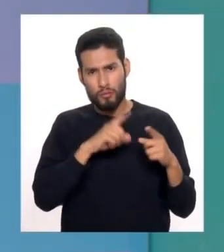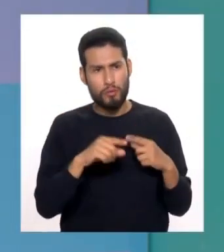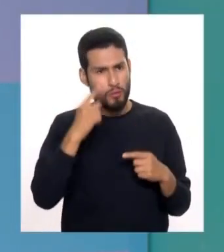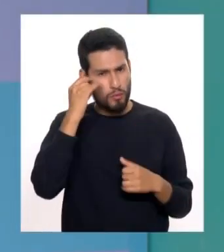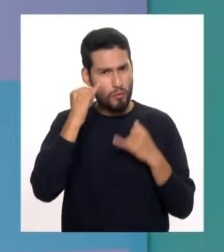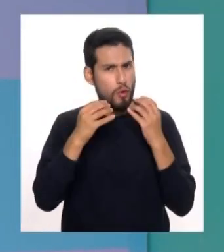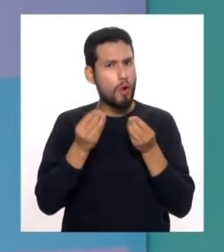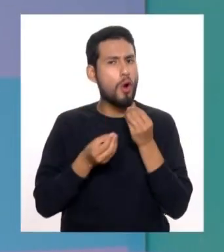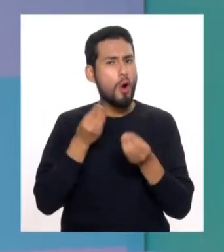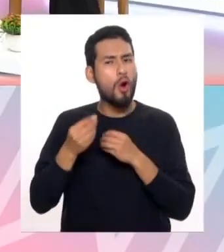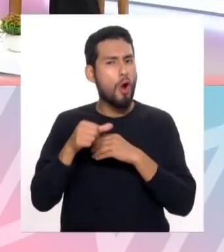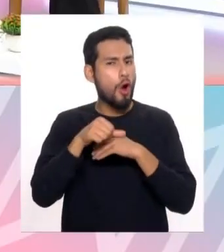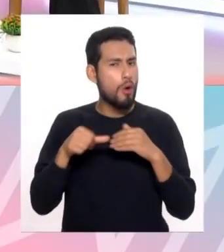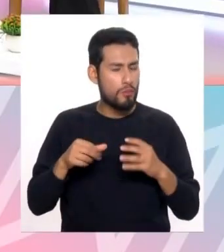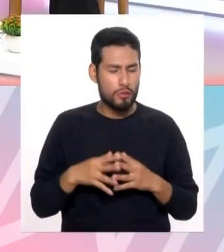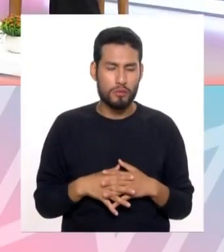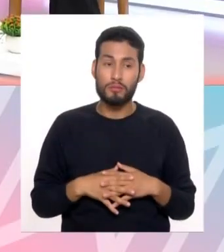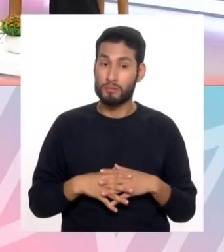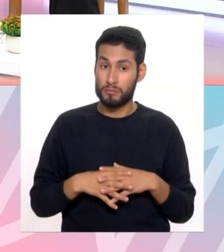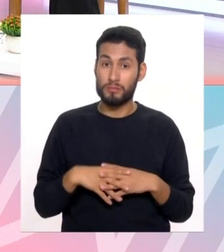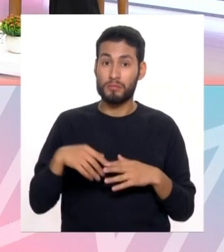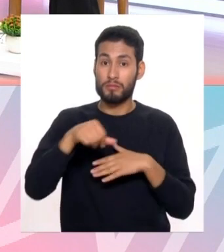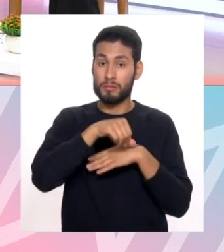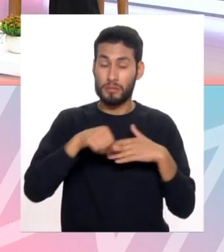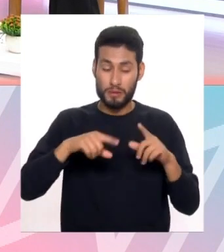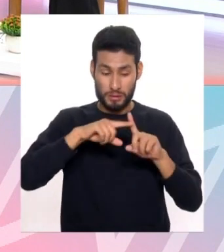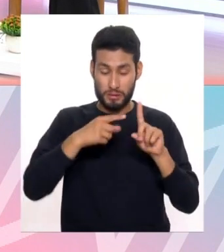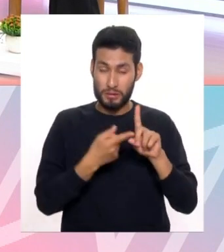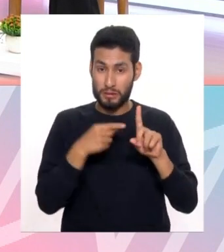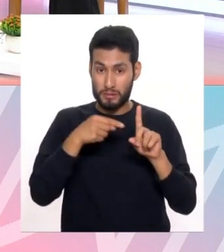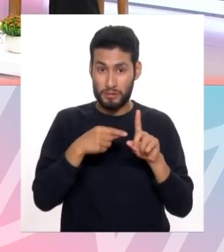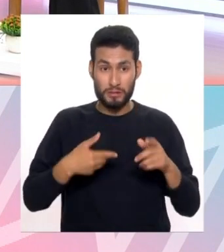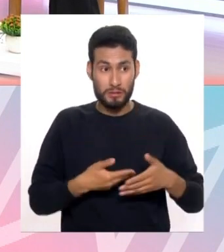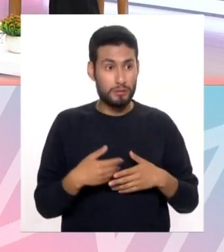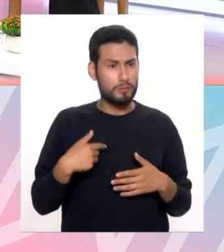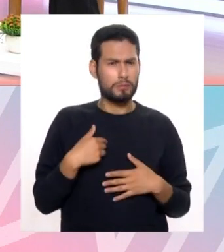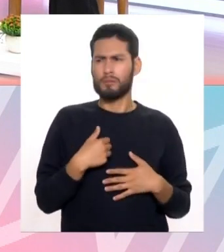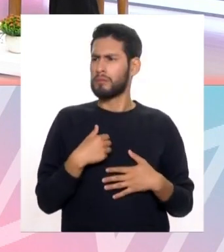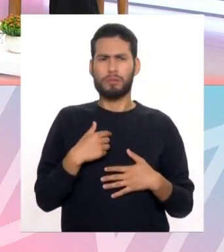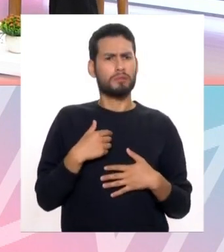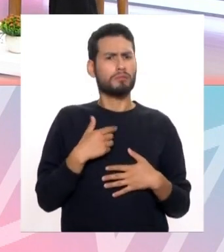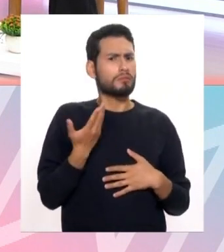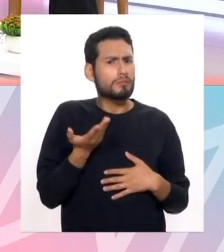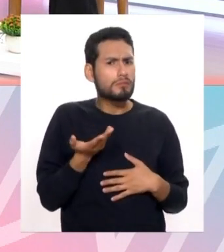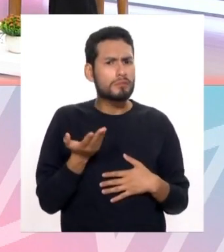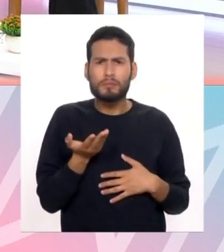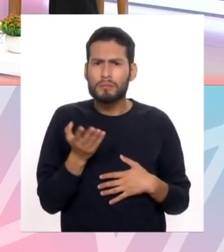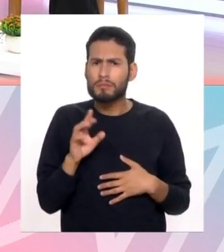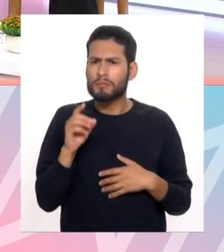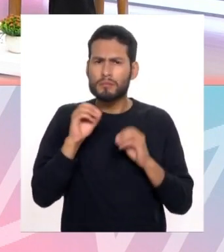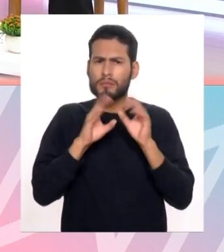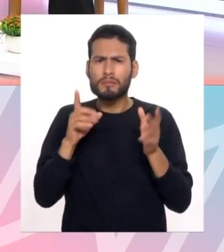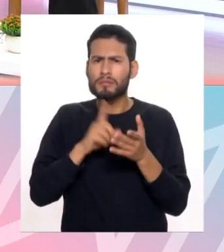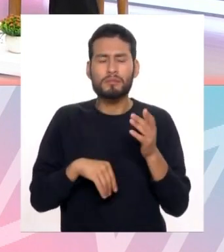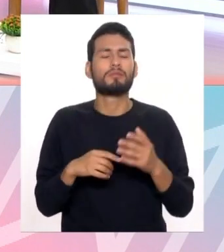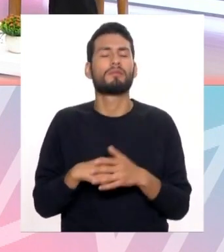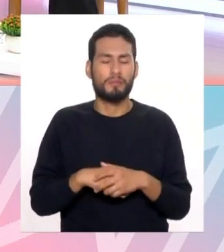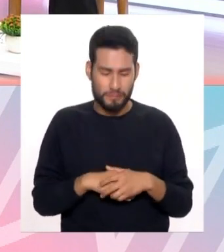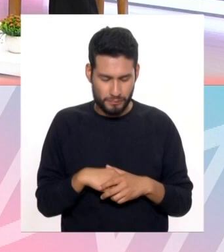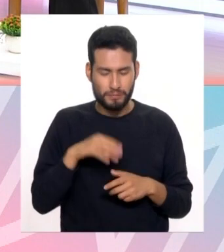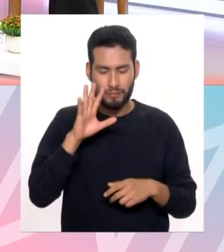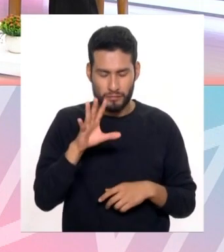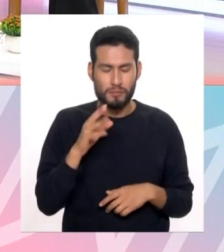lo haces. El cómo lo haces. Básicamente la cirugía fetal, porque uno piensa en cirugía fetal y no tiene un concepto claro, se realiza a través de